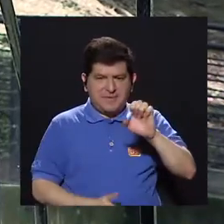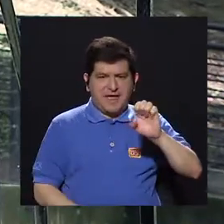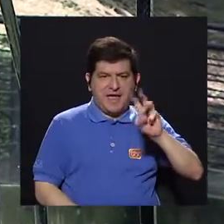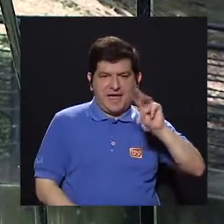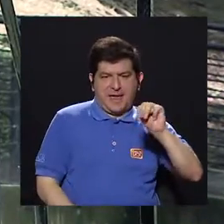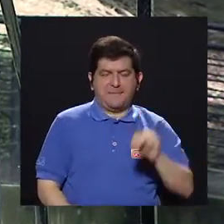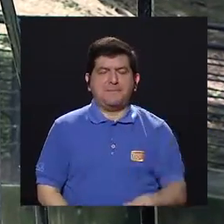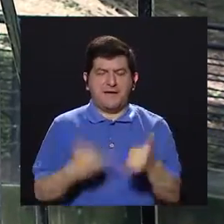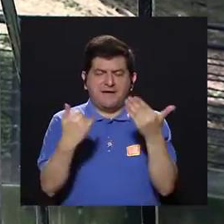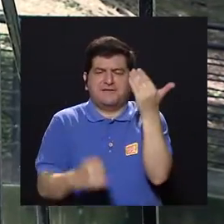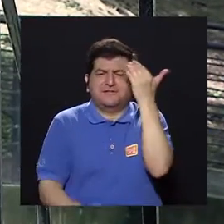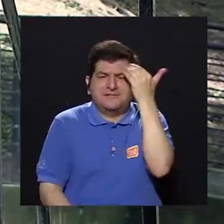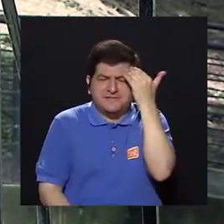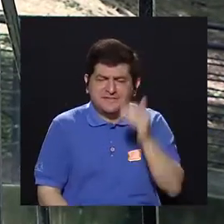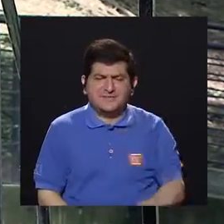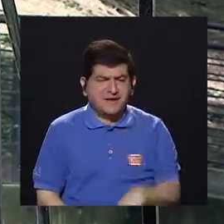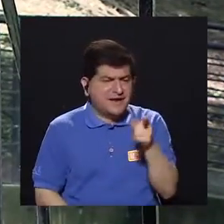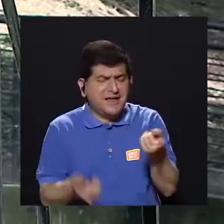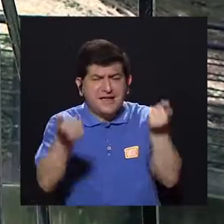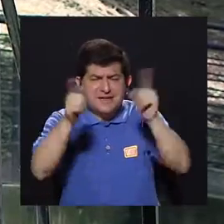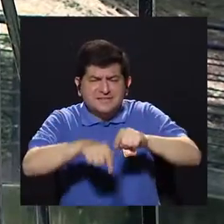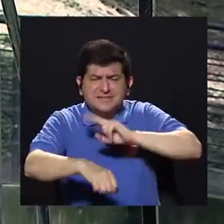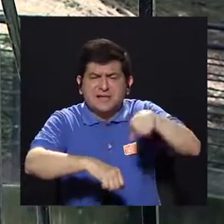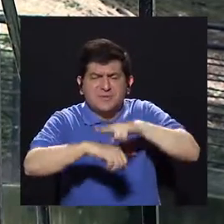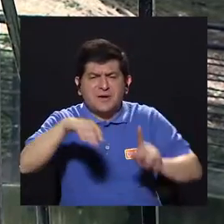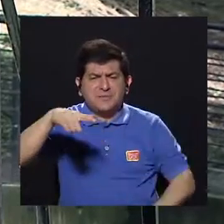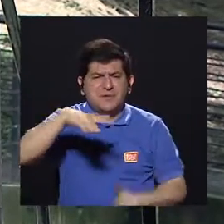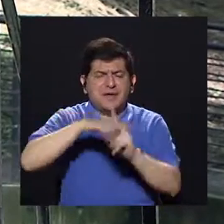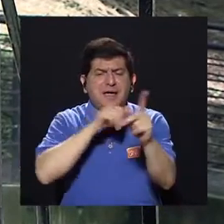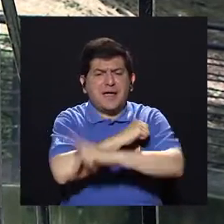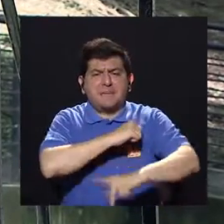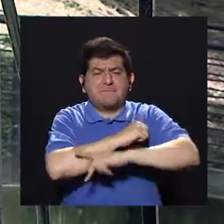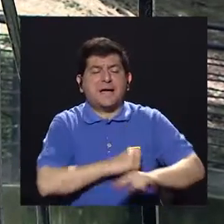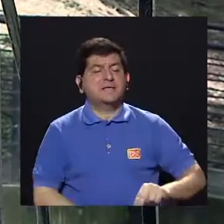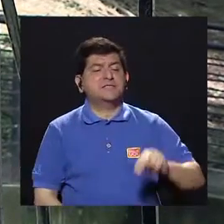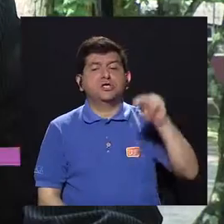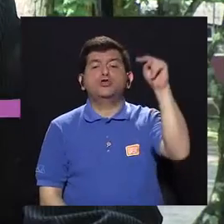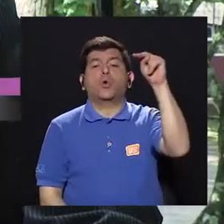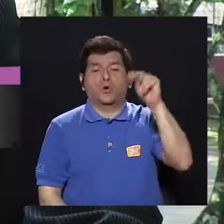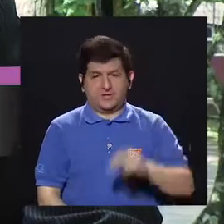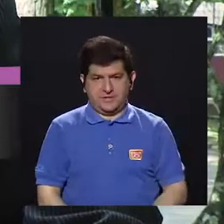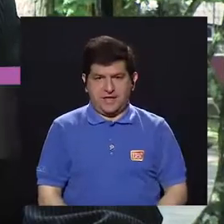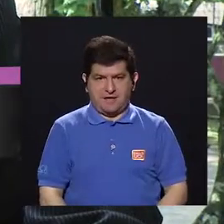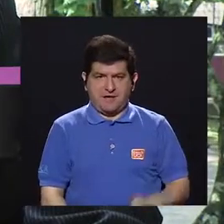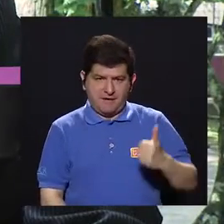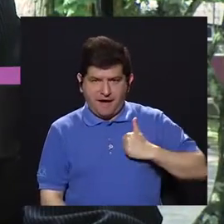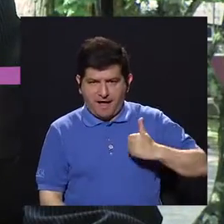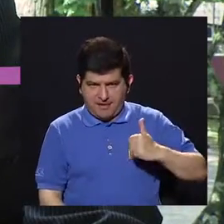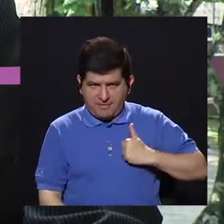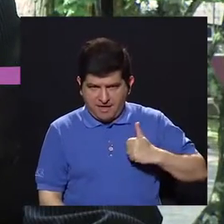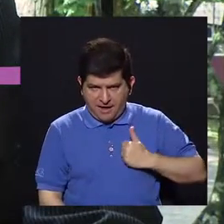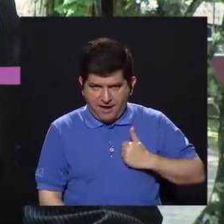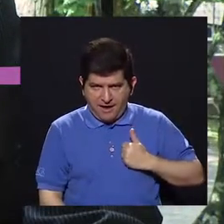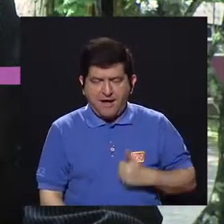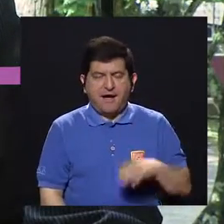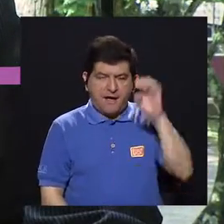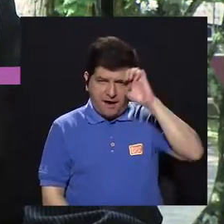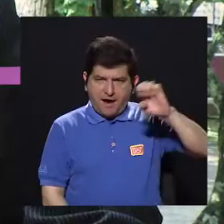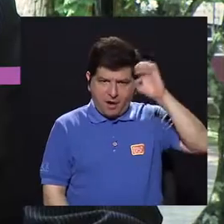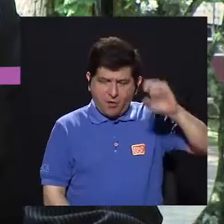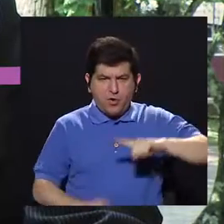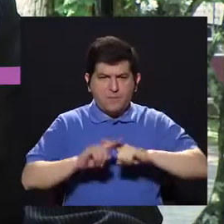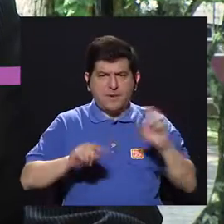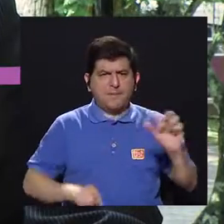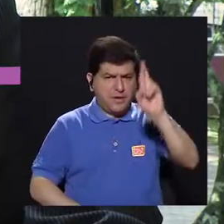una situación en donde se sabe que la esclerosis múltiple es más frecuente en los países del norte, estamos hablando de Canadá, la parte de